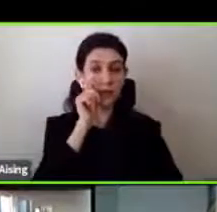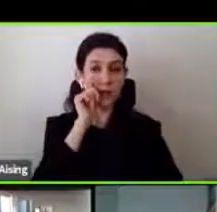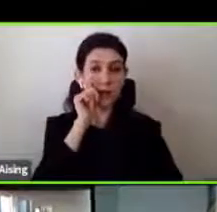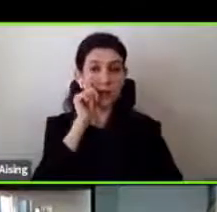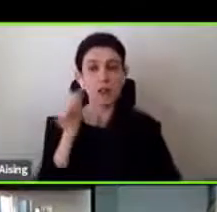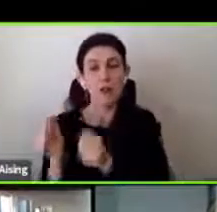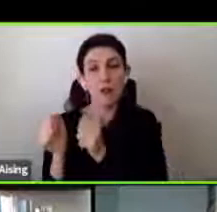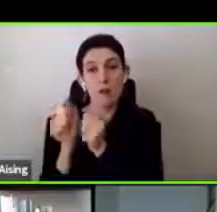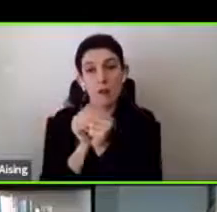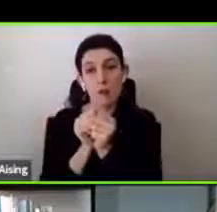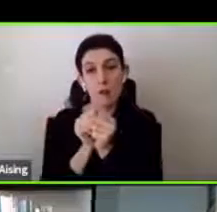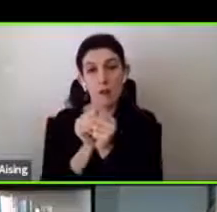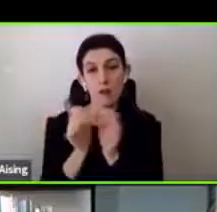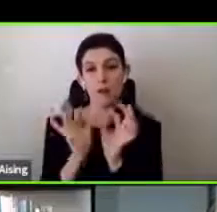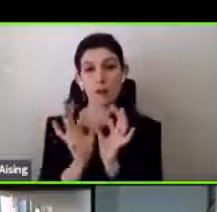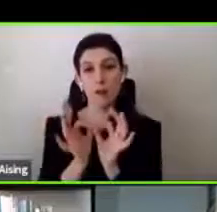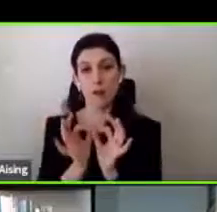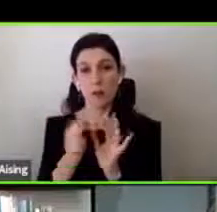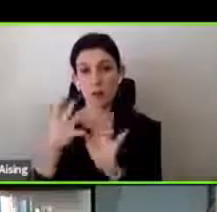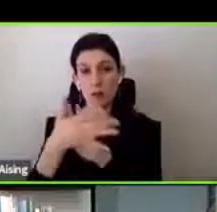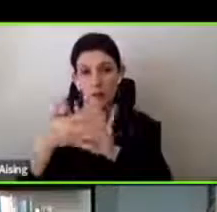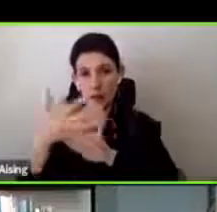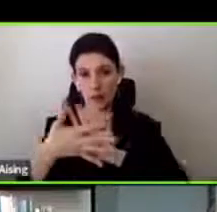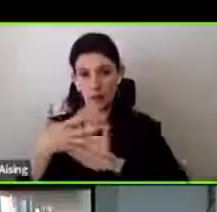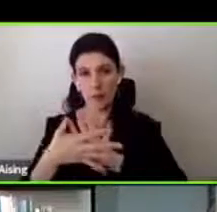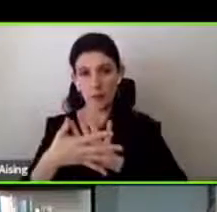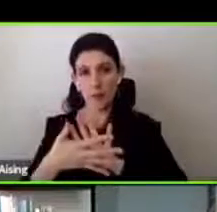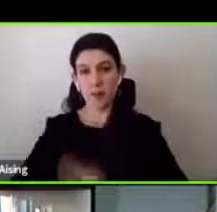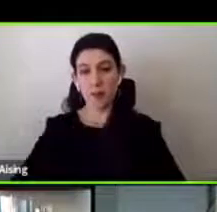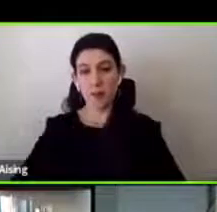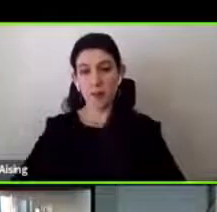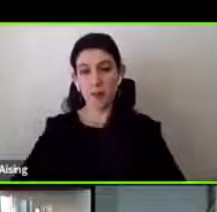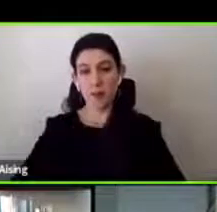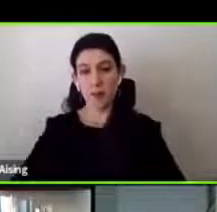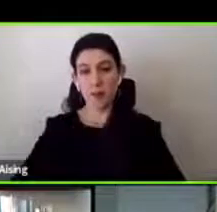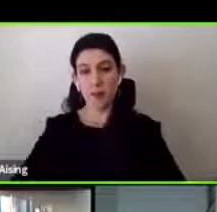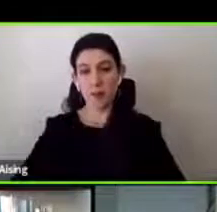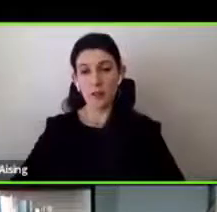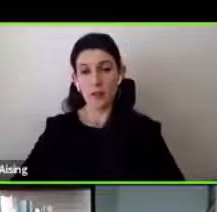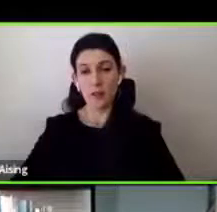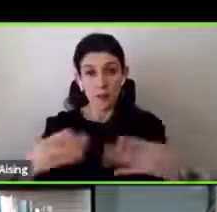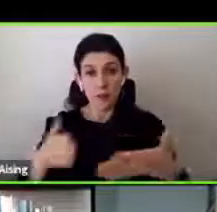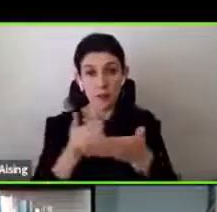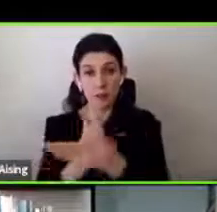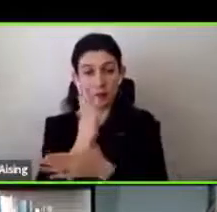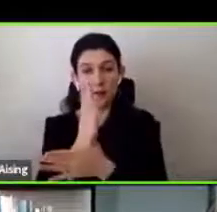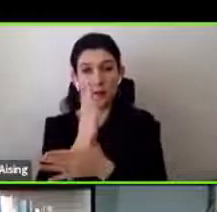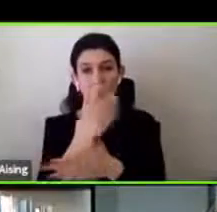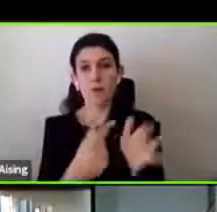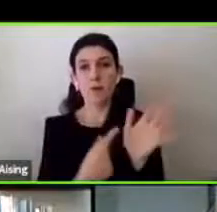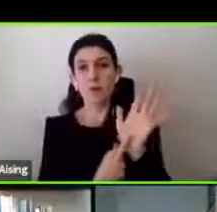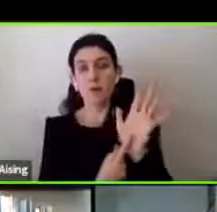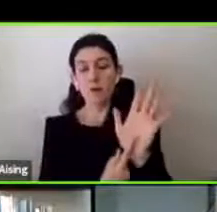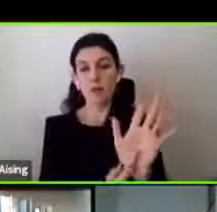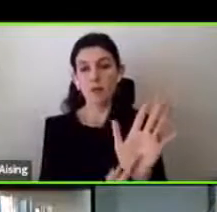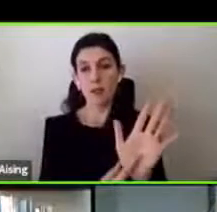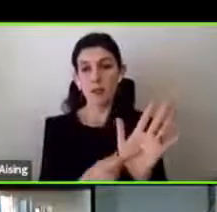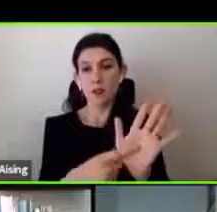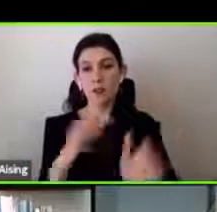lengua, en la interpretación de lengua de señas. Y ahora vamos a partir con la presentación de